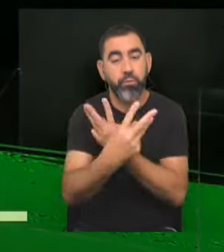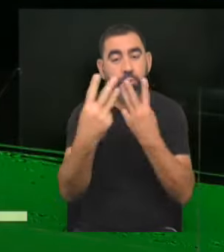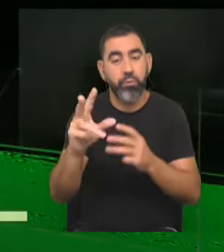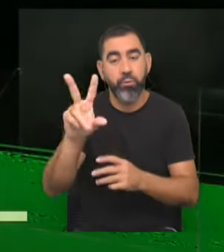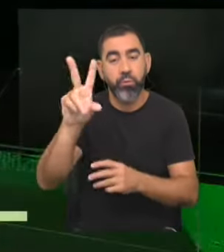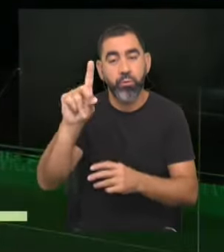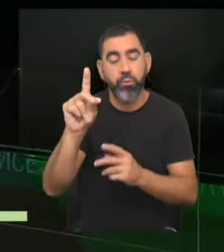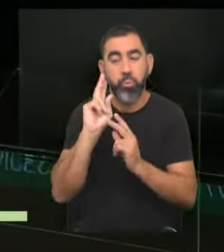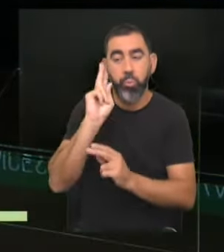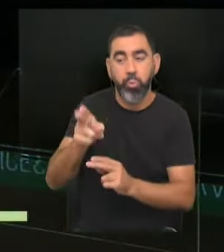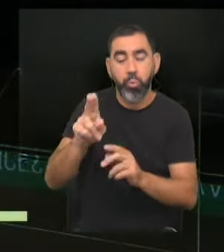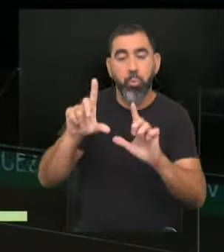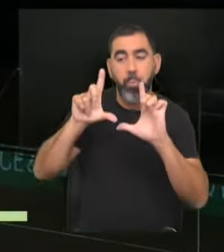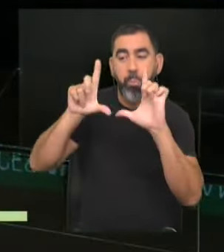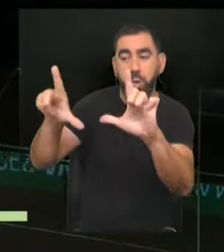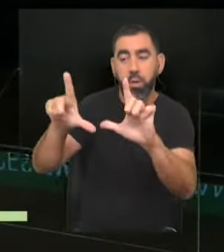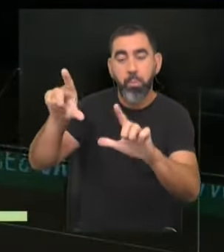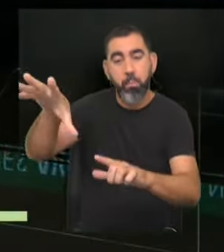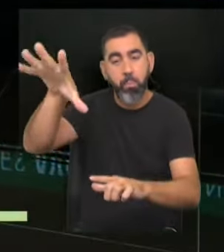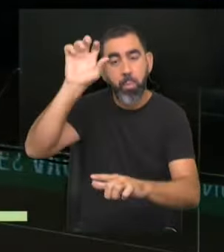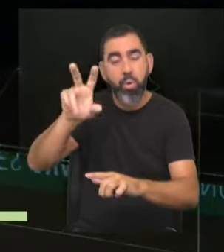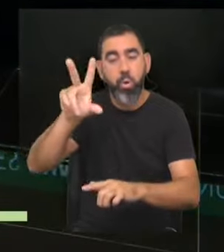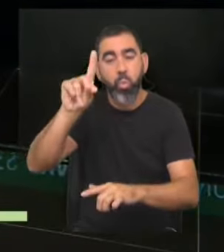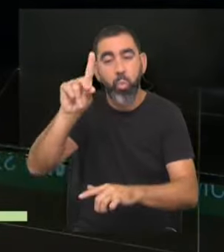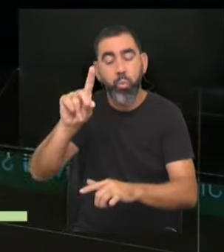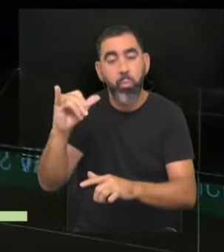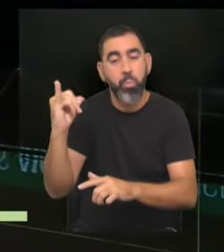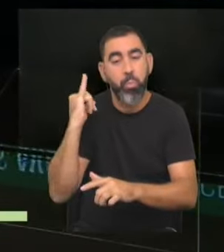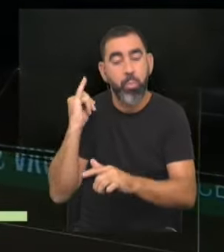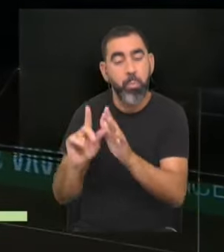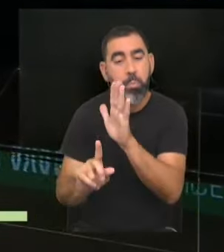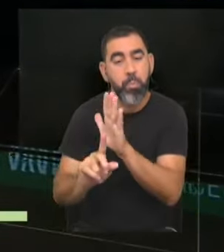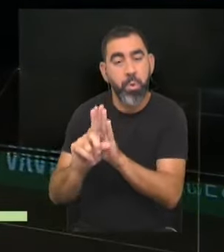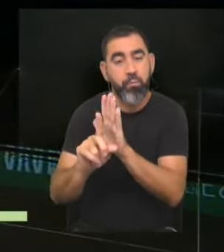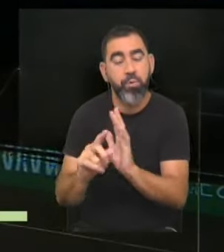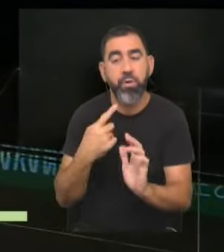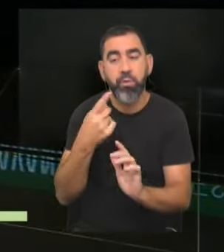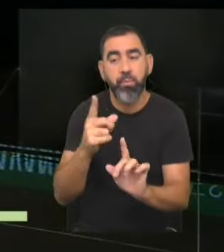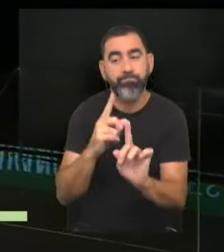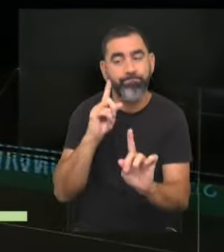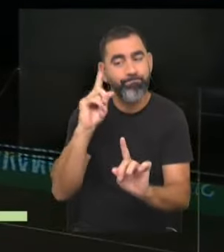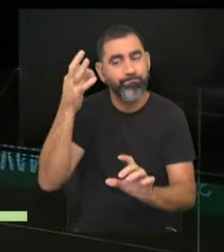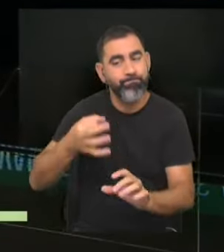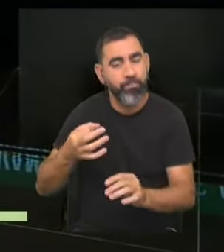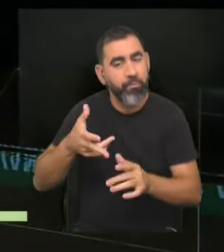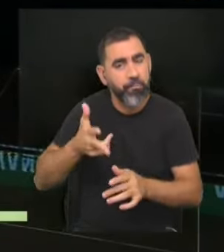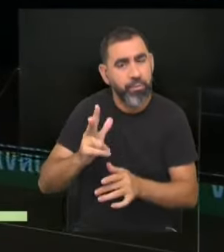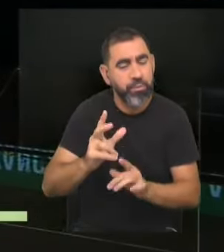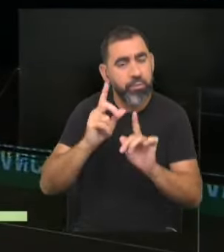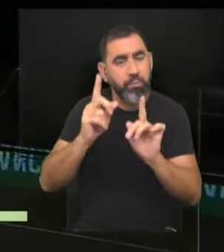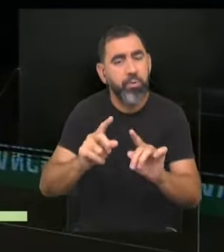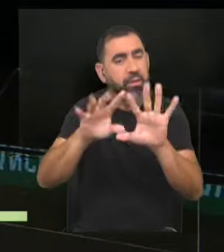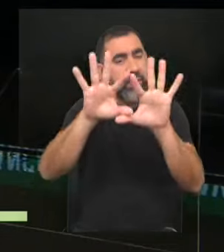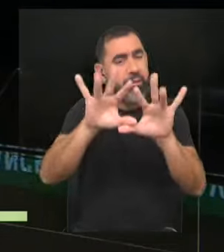utu impidió colocar una placa de la memoria en la escuela técnica de malvin Norte dijo que no está convencido de las fechas y además del